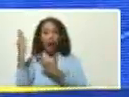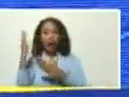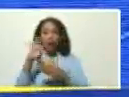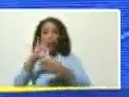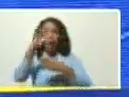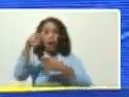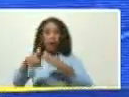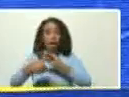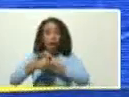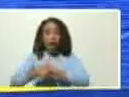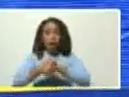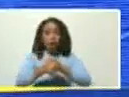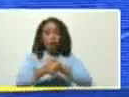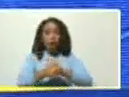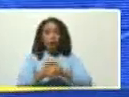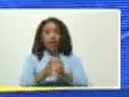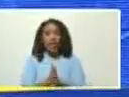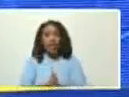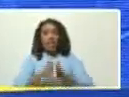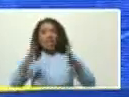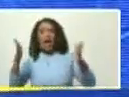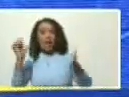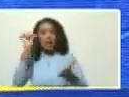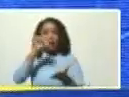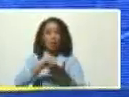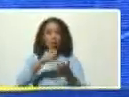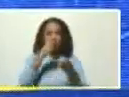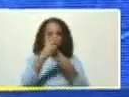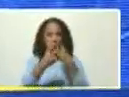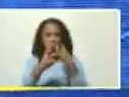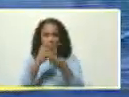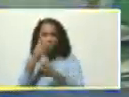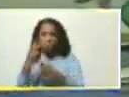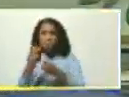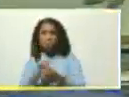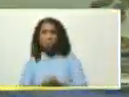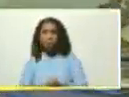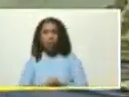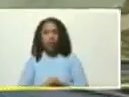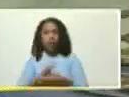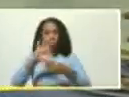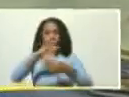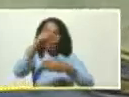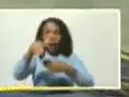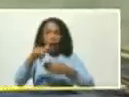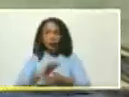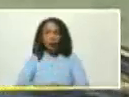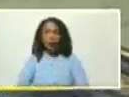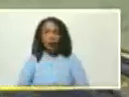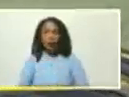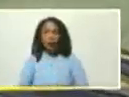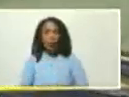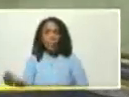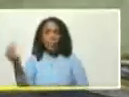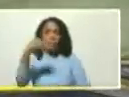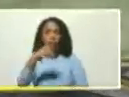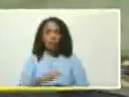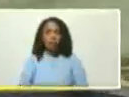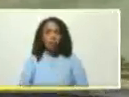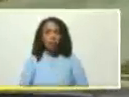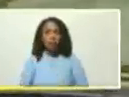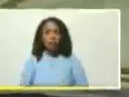Tortuga va a ser el gran centro turístico del Caribe. Y además va